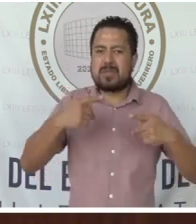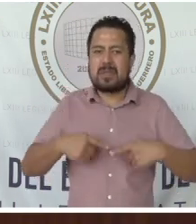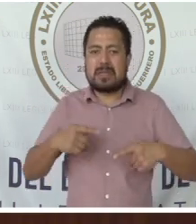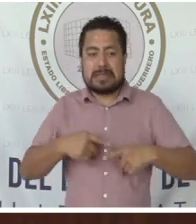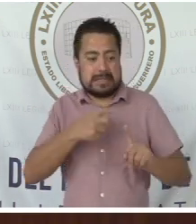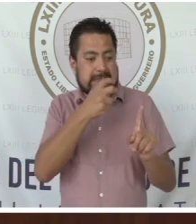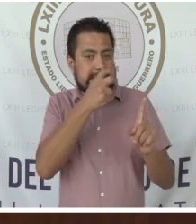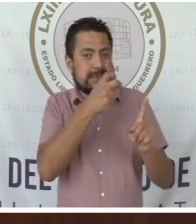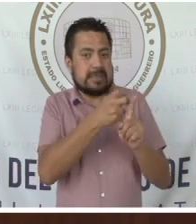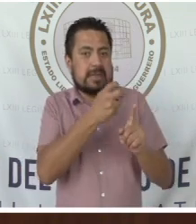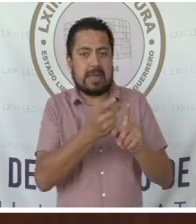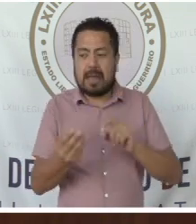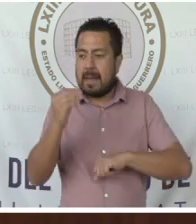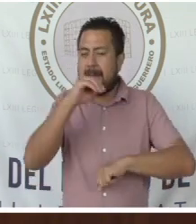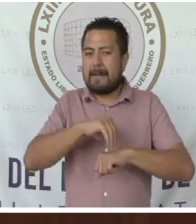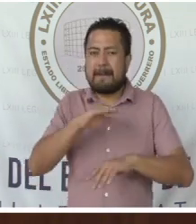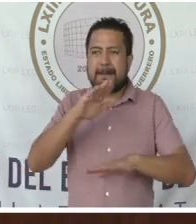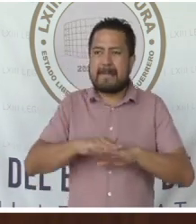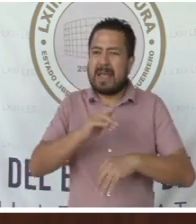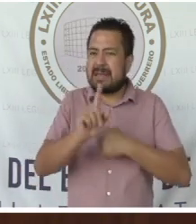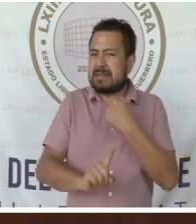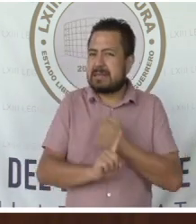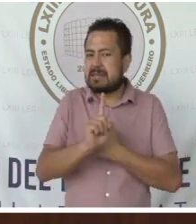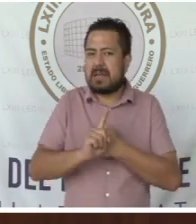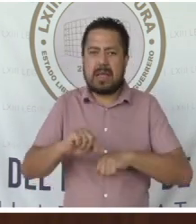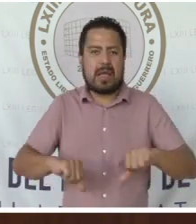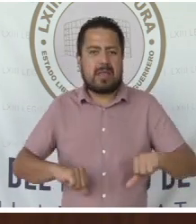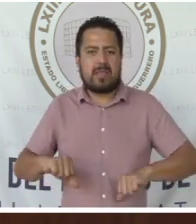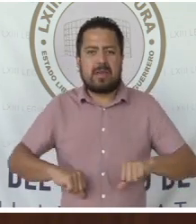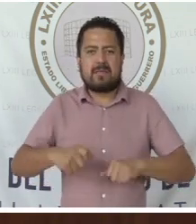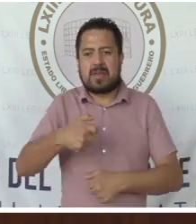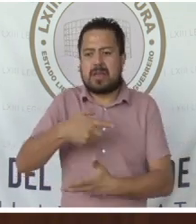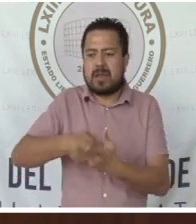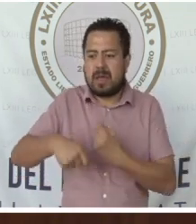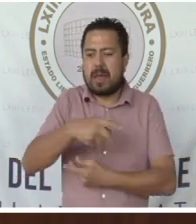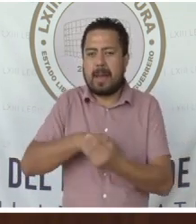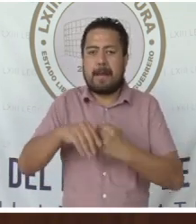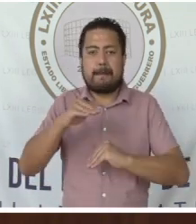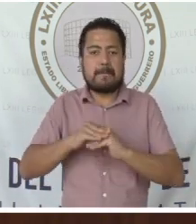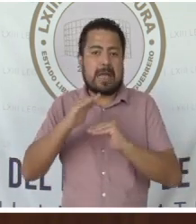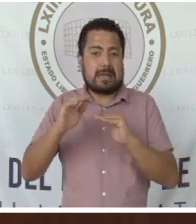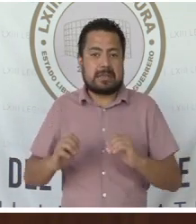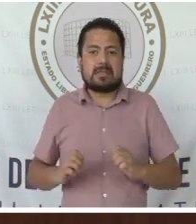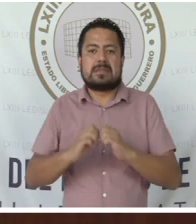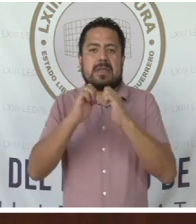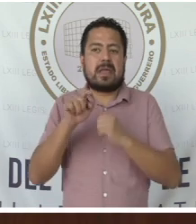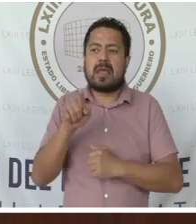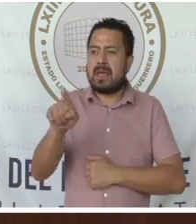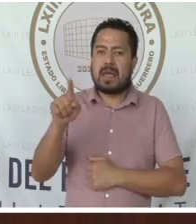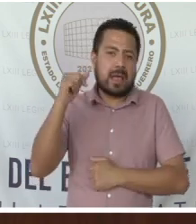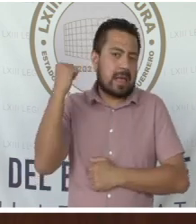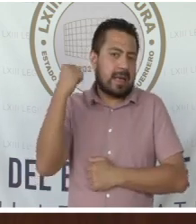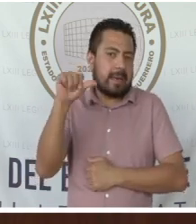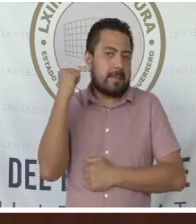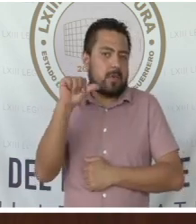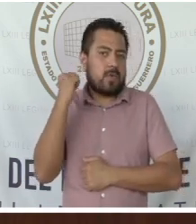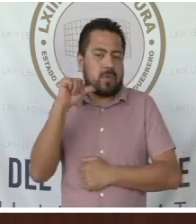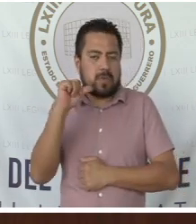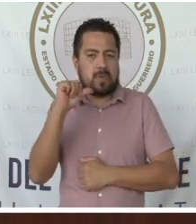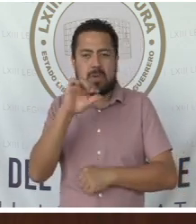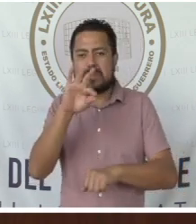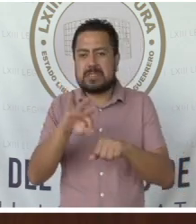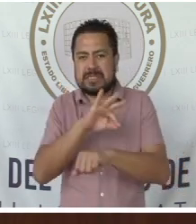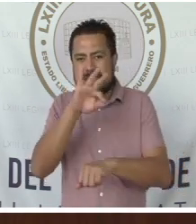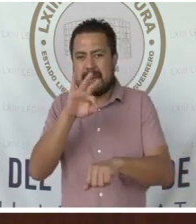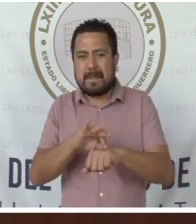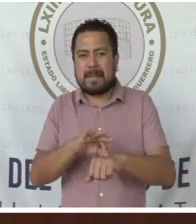delito ha afectado completamente a la actividad comercial, con mayor incidencia al puerto de Acapulco de Juárez,